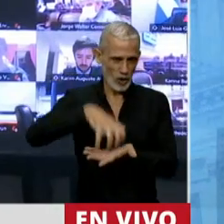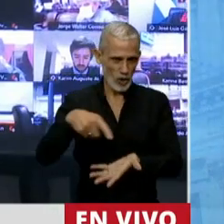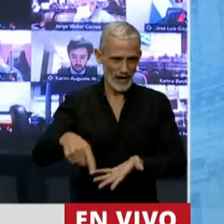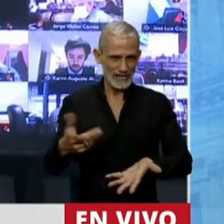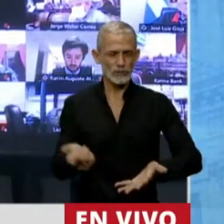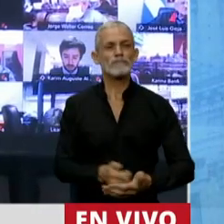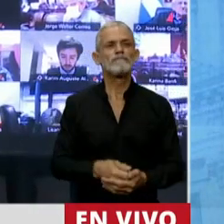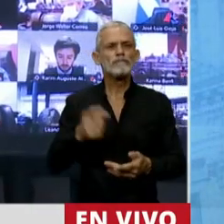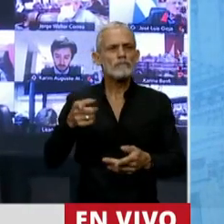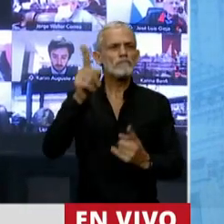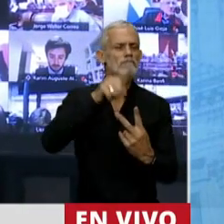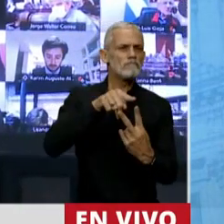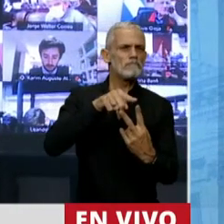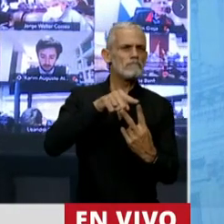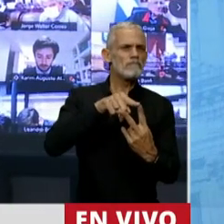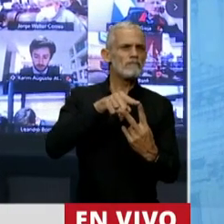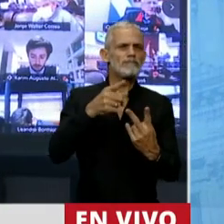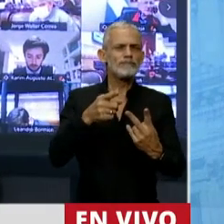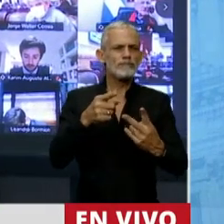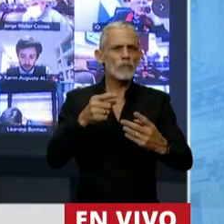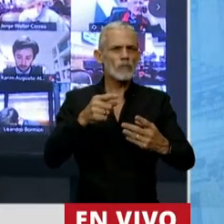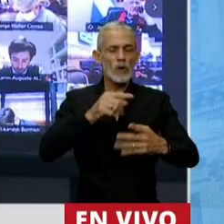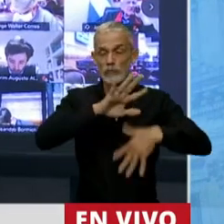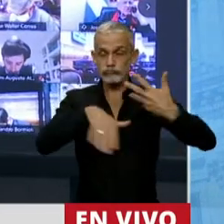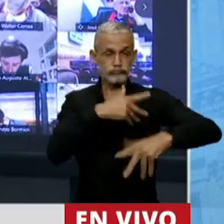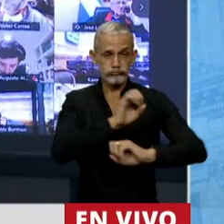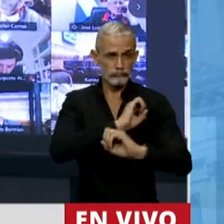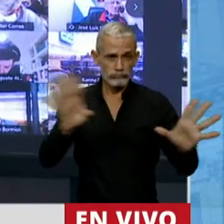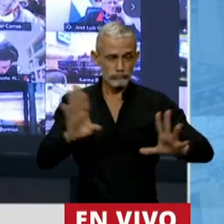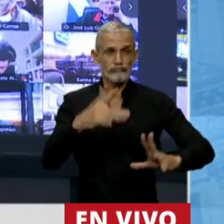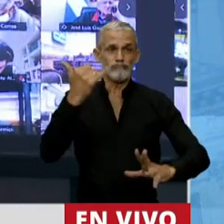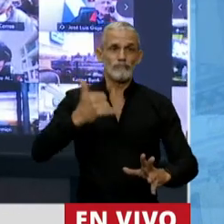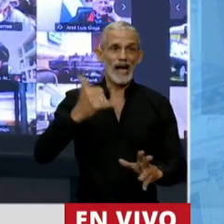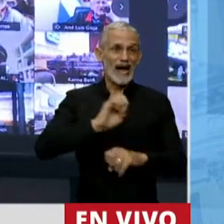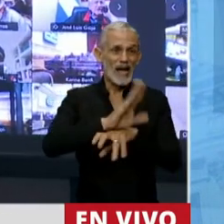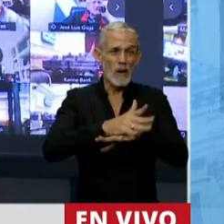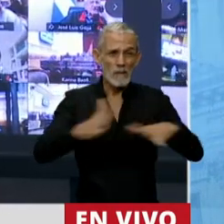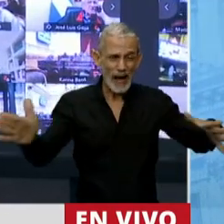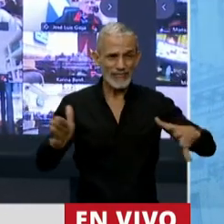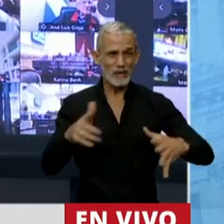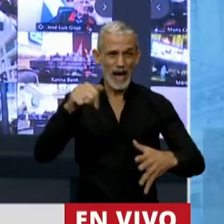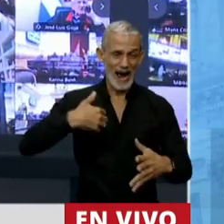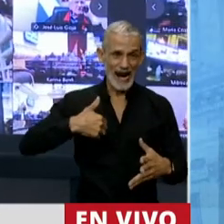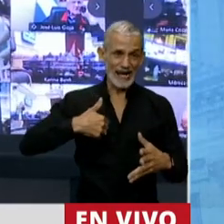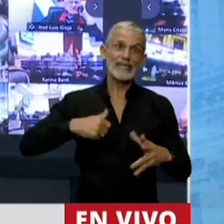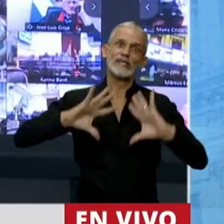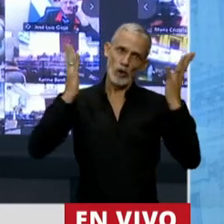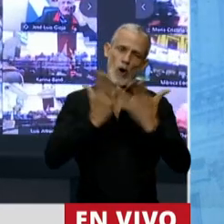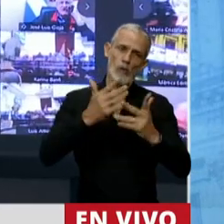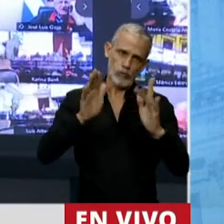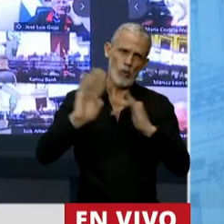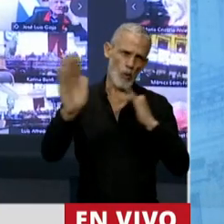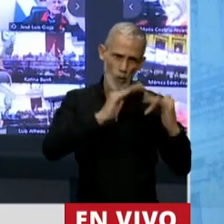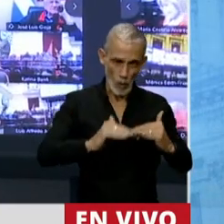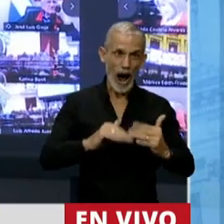lado, soslayar el impacto dramático y profundo que está teniendo la pandemia, no solamente en la Argentina, sino en todo el mundo,